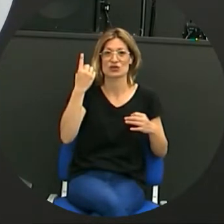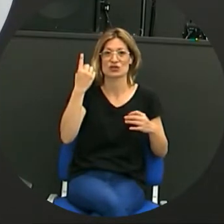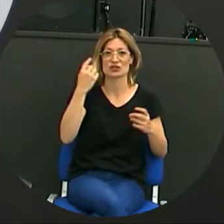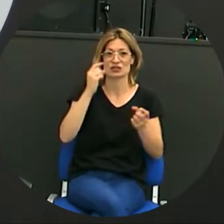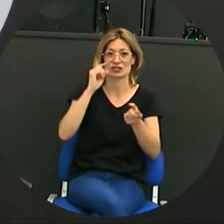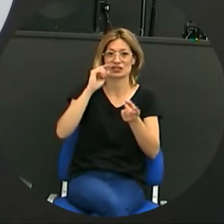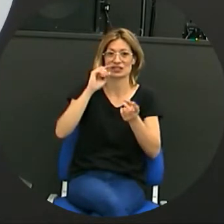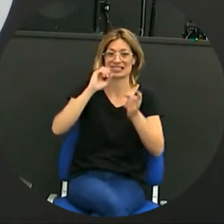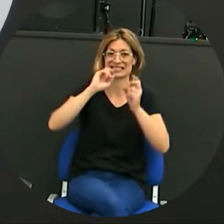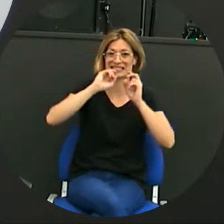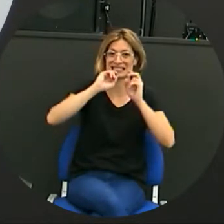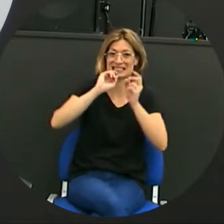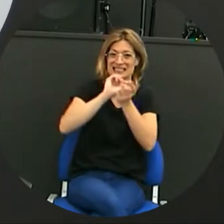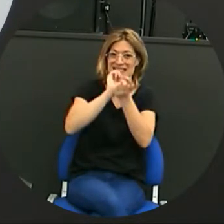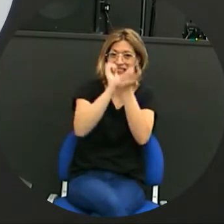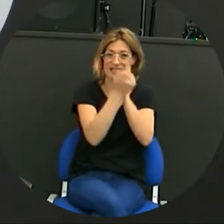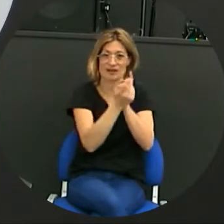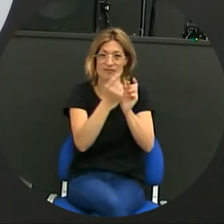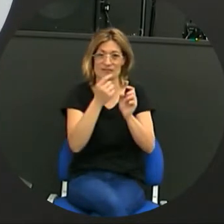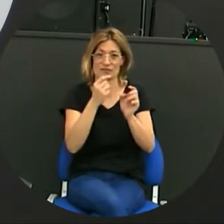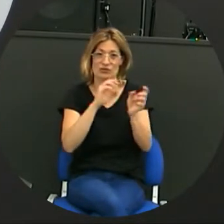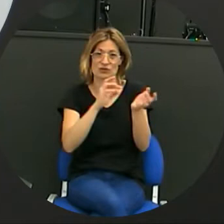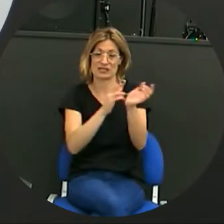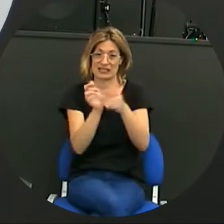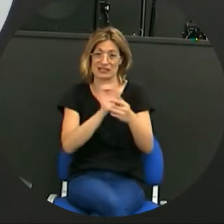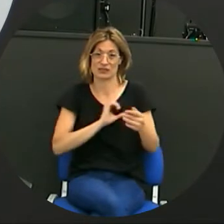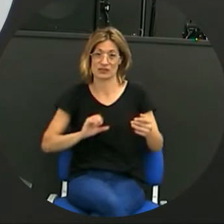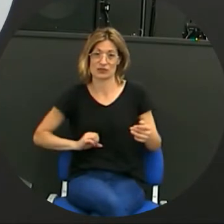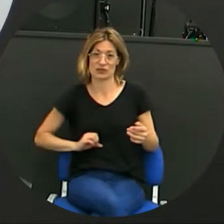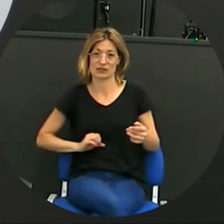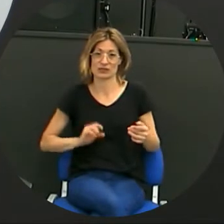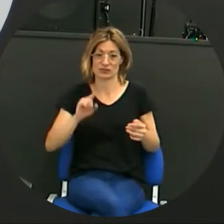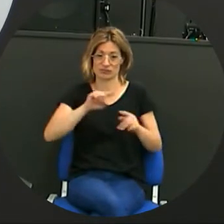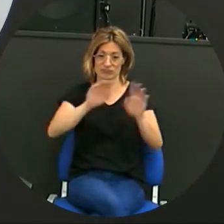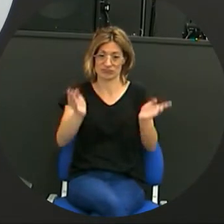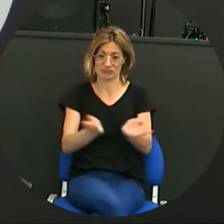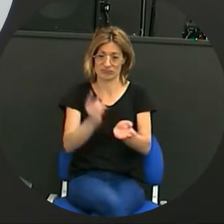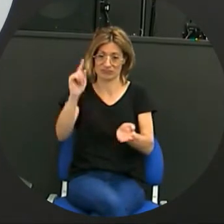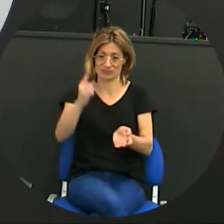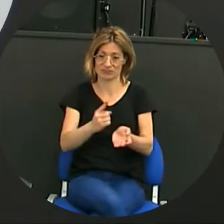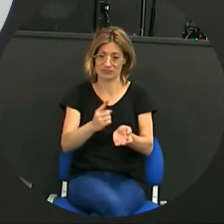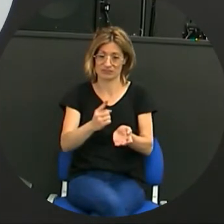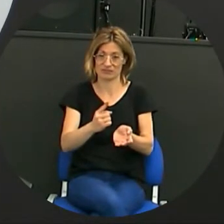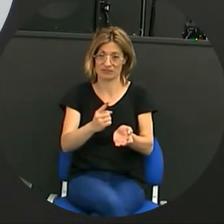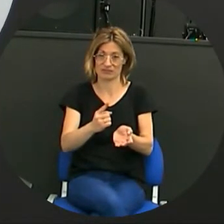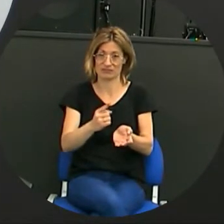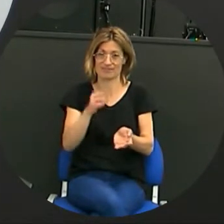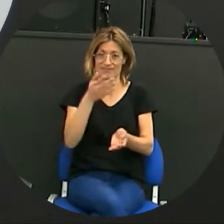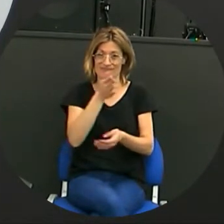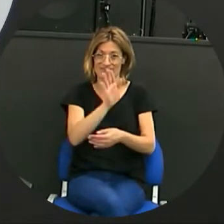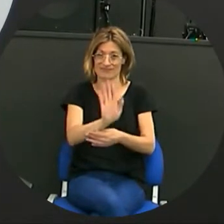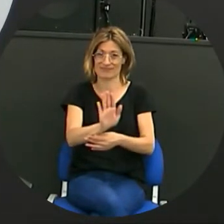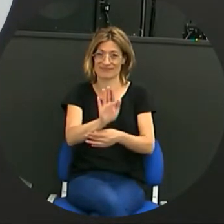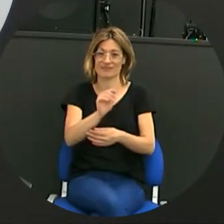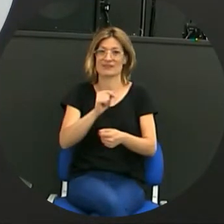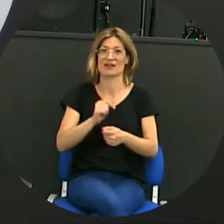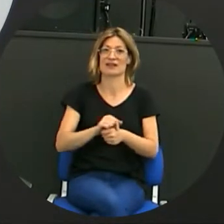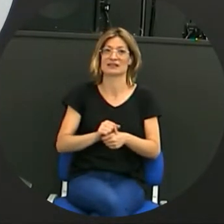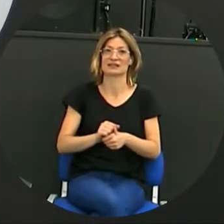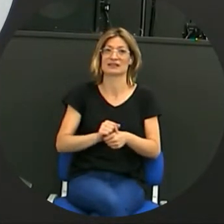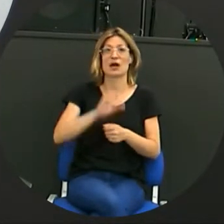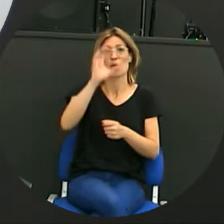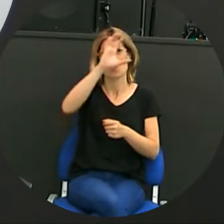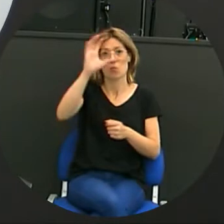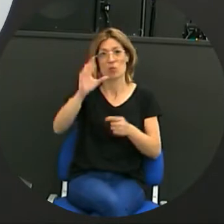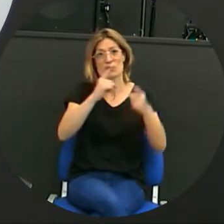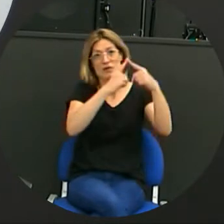Jesucristo viniera como la simiente de la mujer de Génesis 3:15 a manifestarse en ese monte del